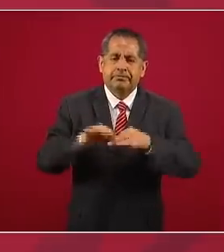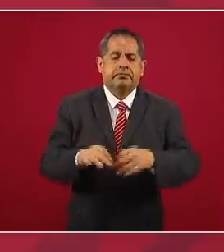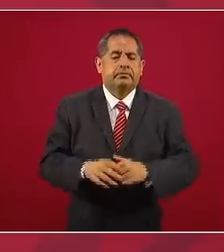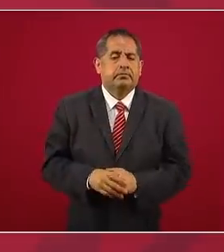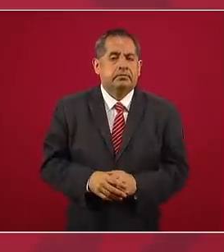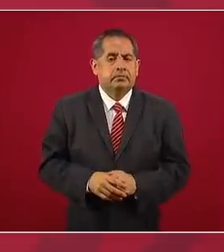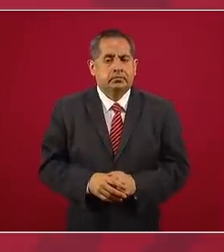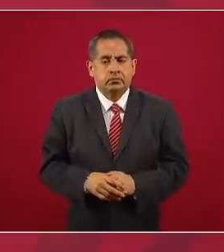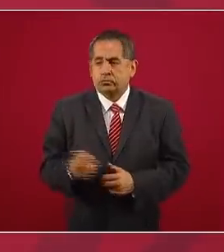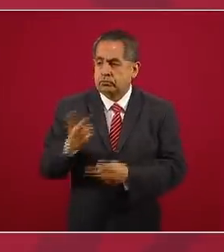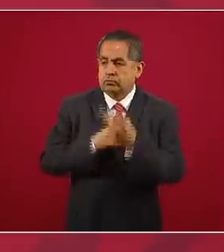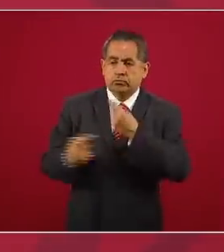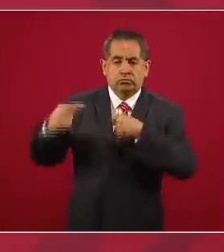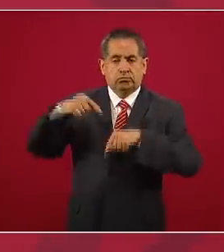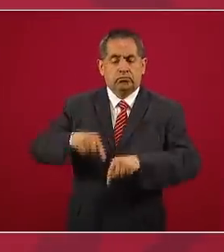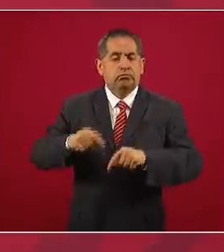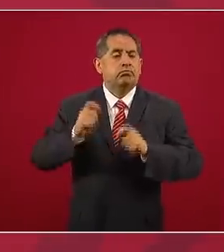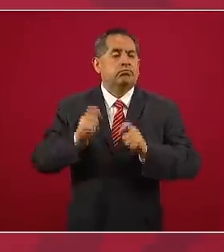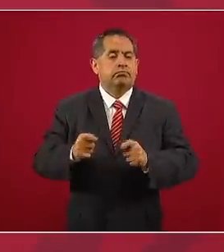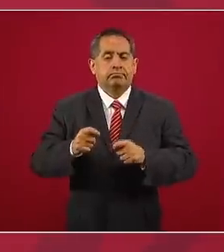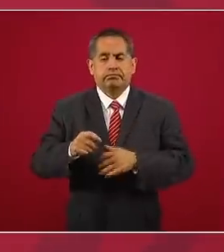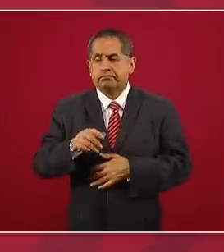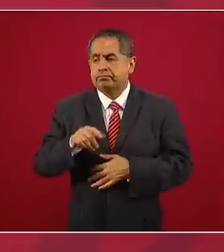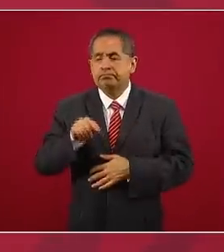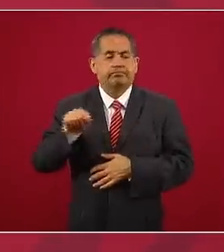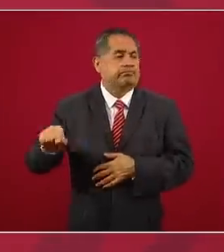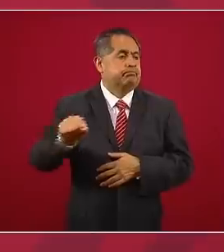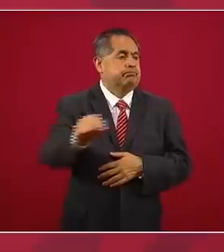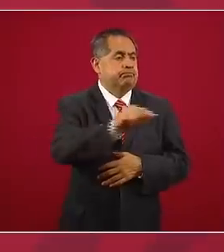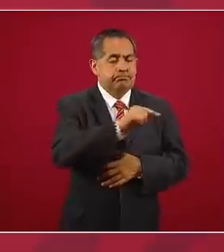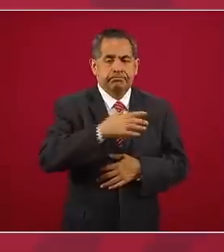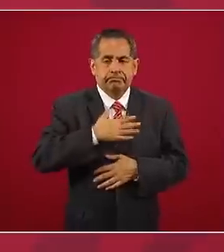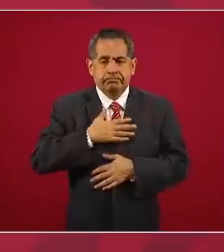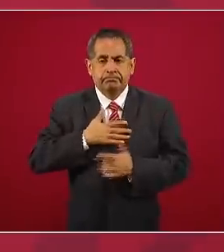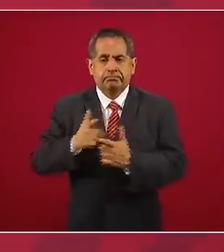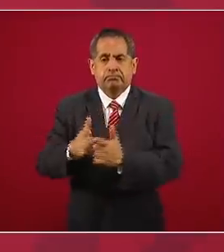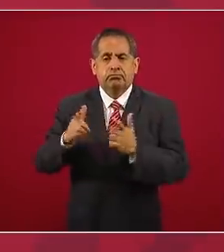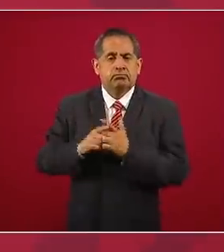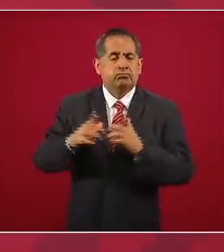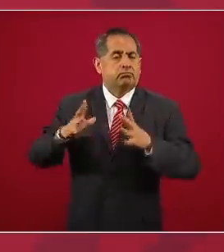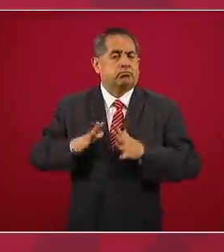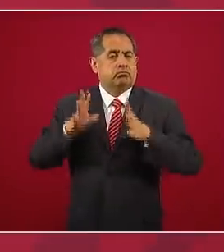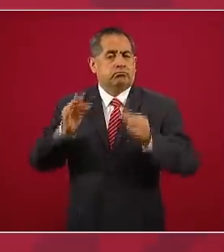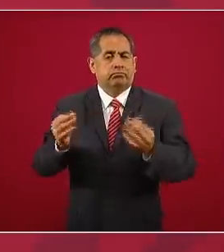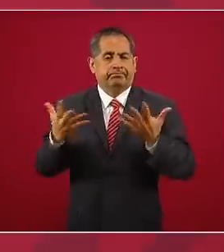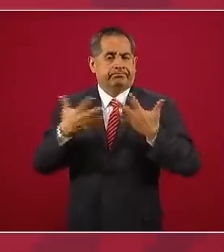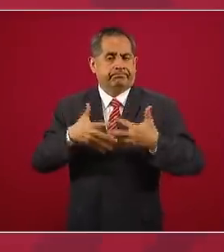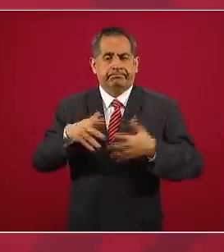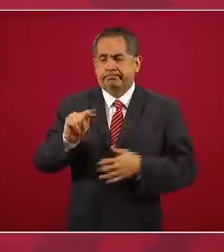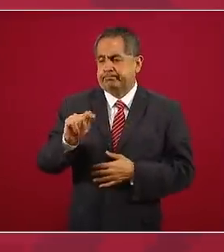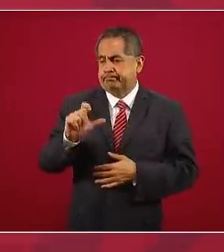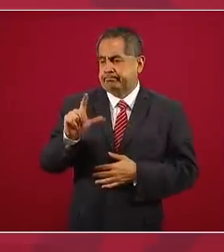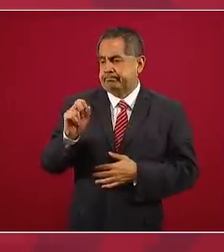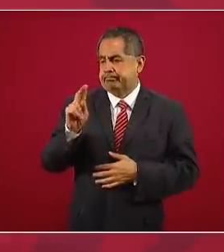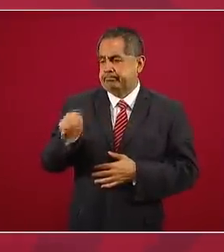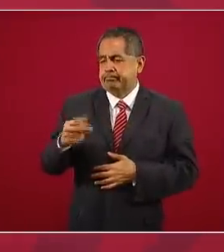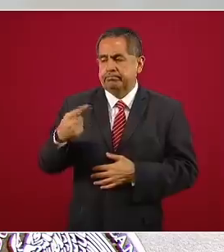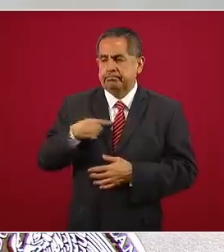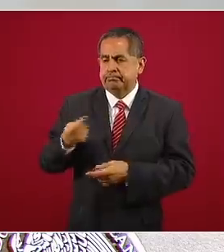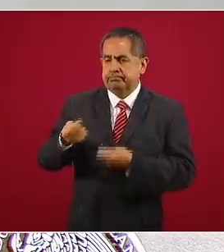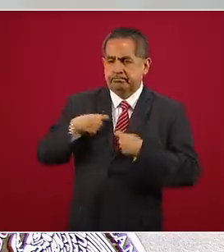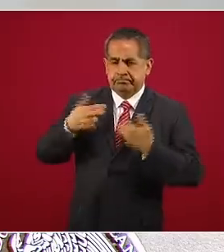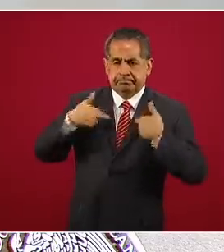asisto a este acto representando a nuestros queridos miembros del patronato de la fundación teletón el